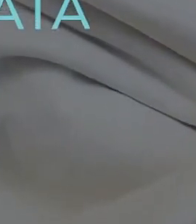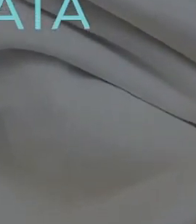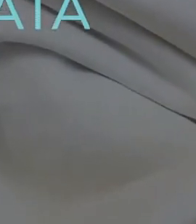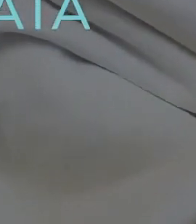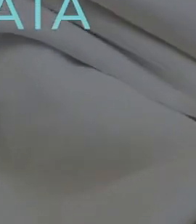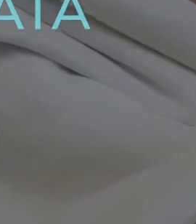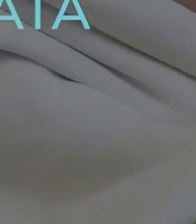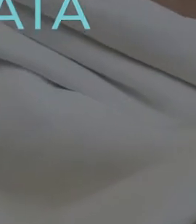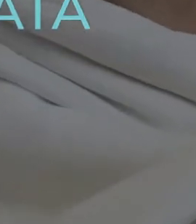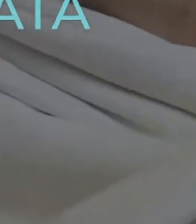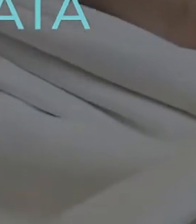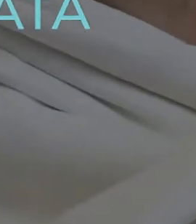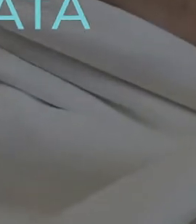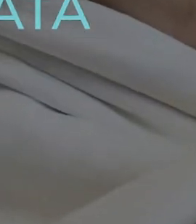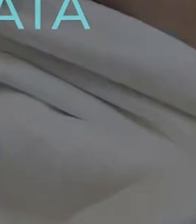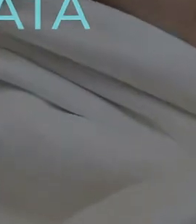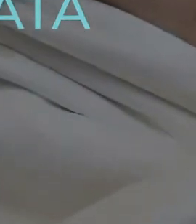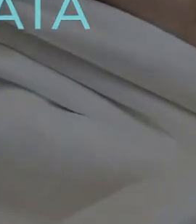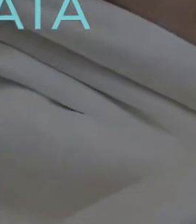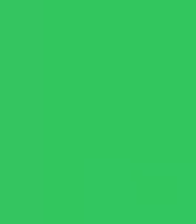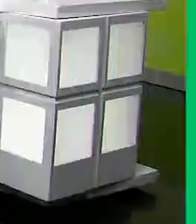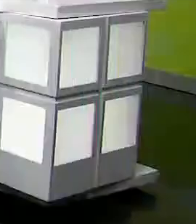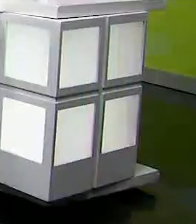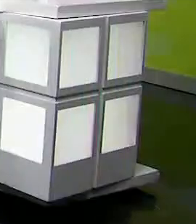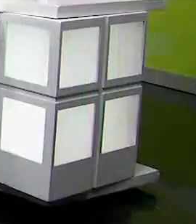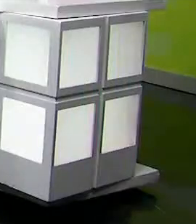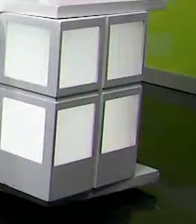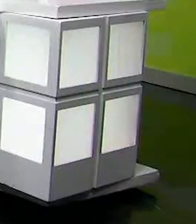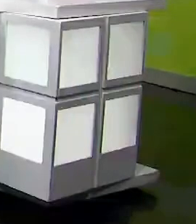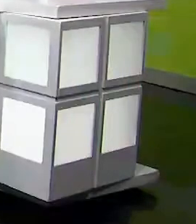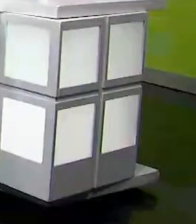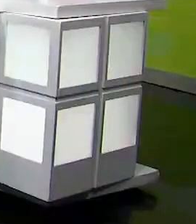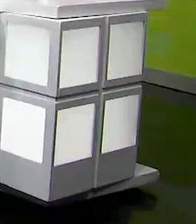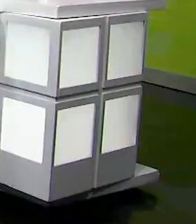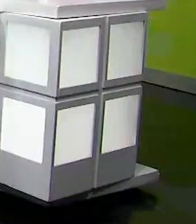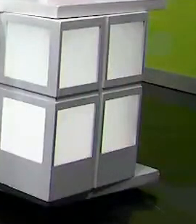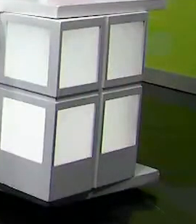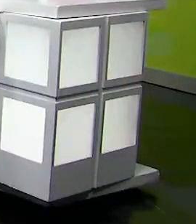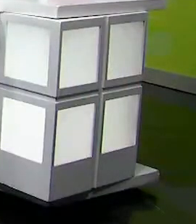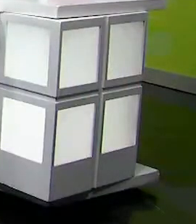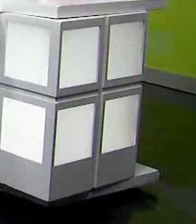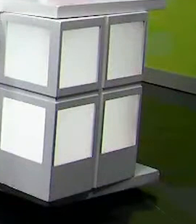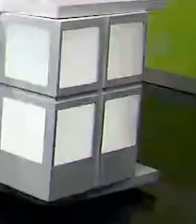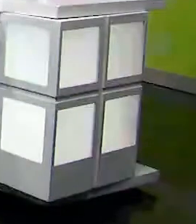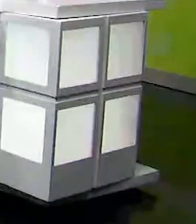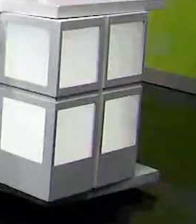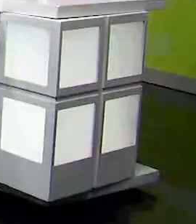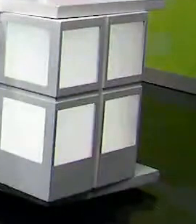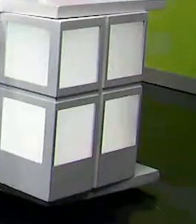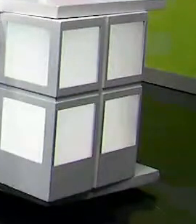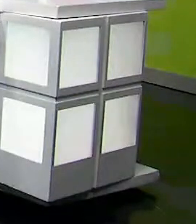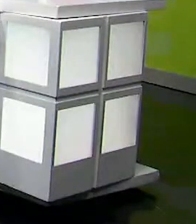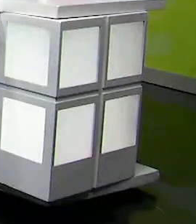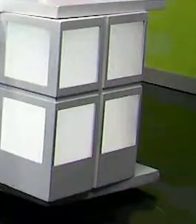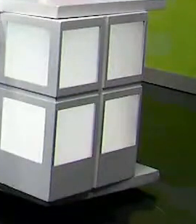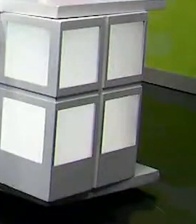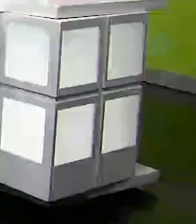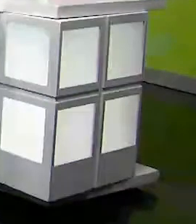tocaremos el tema de cáncer de próstata. Alguien nos dice, ¿cuáles son las causas por las que un